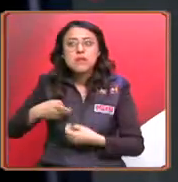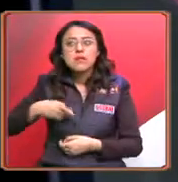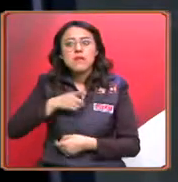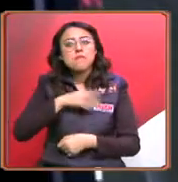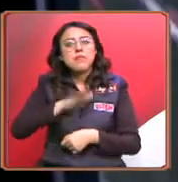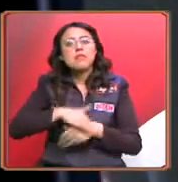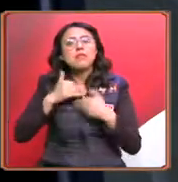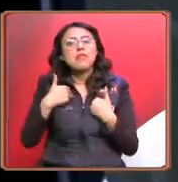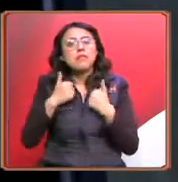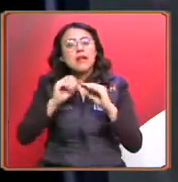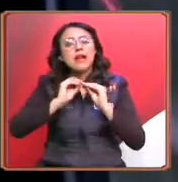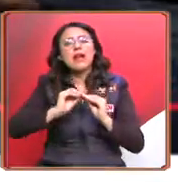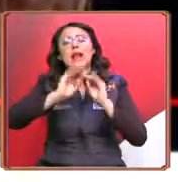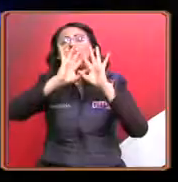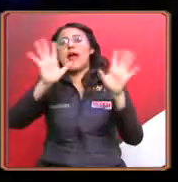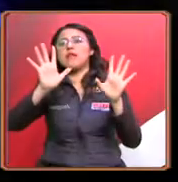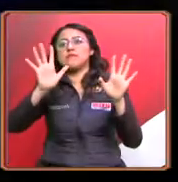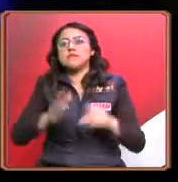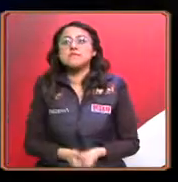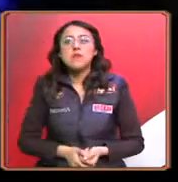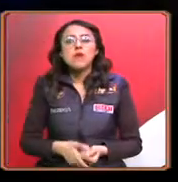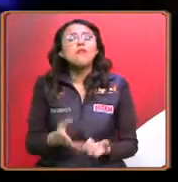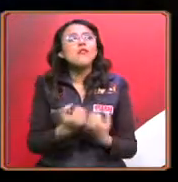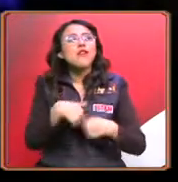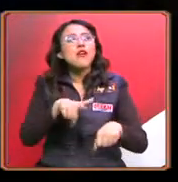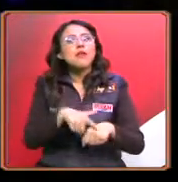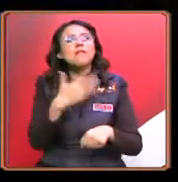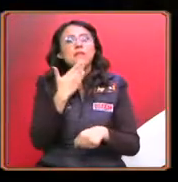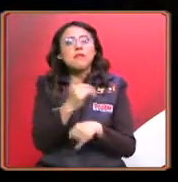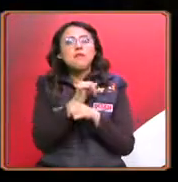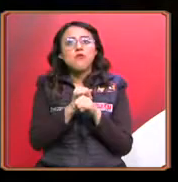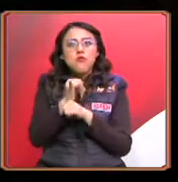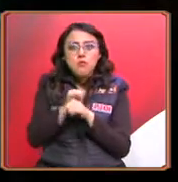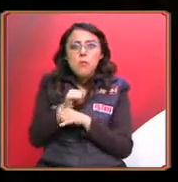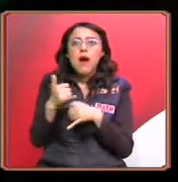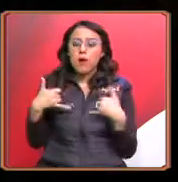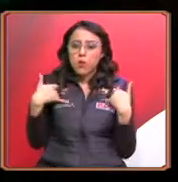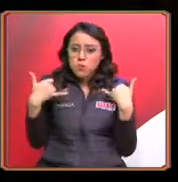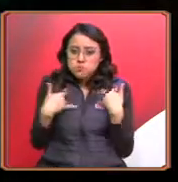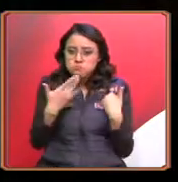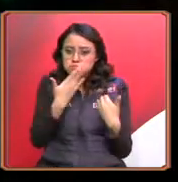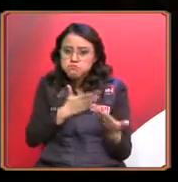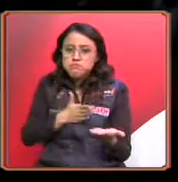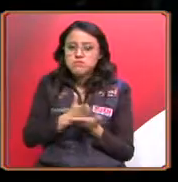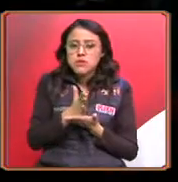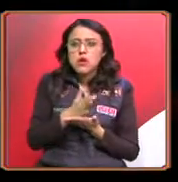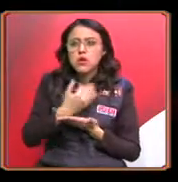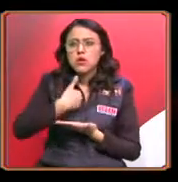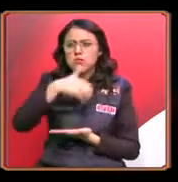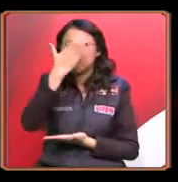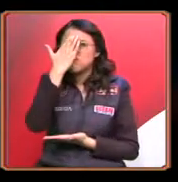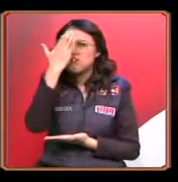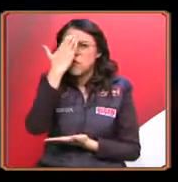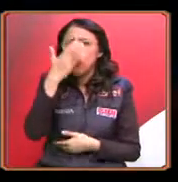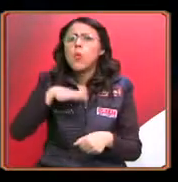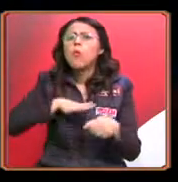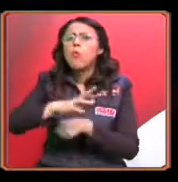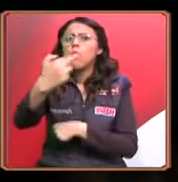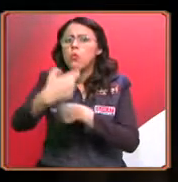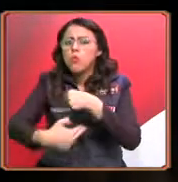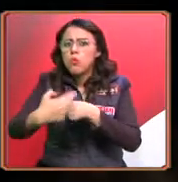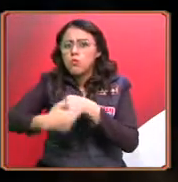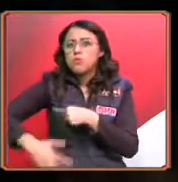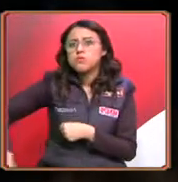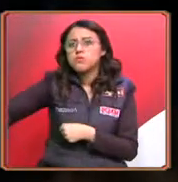más claro y contundente. Es una sociedad informada, sobre todo jóvenes que tengan acceso a conocer los riesgos que pueden